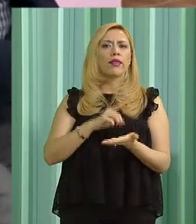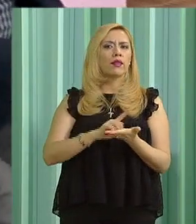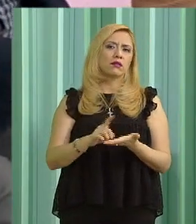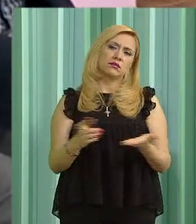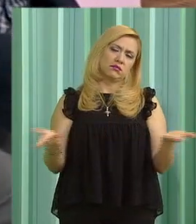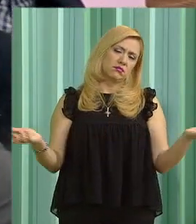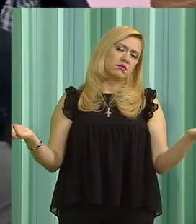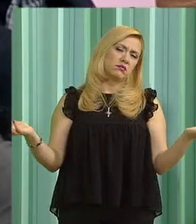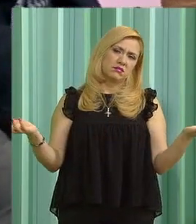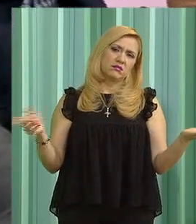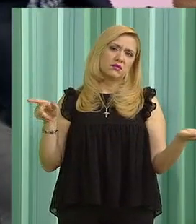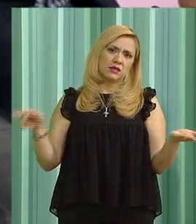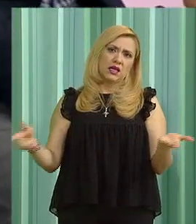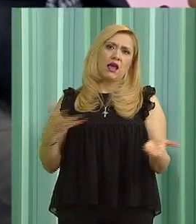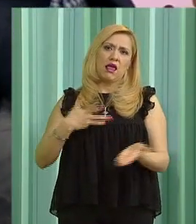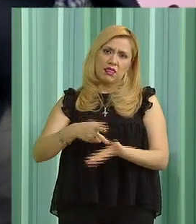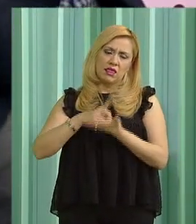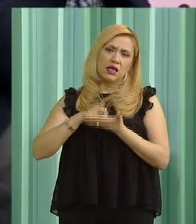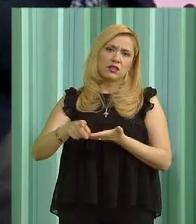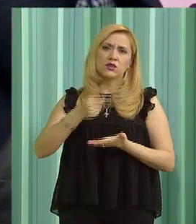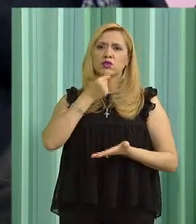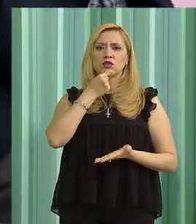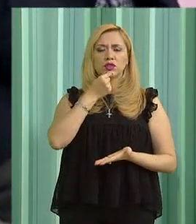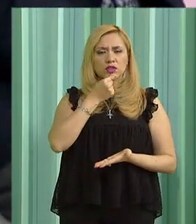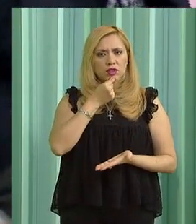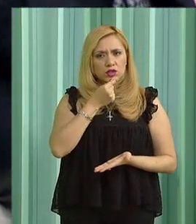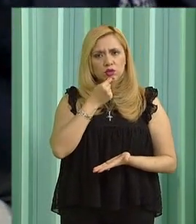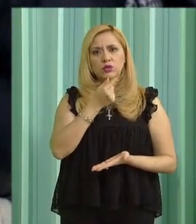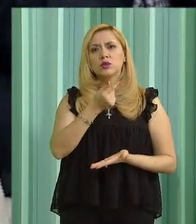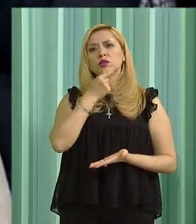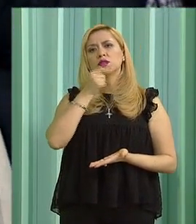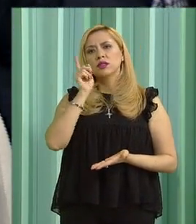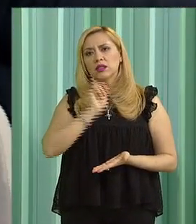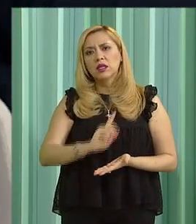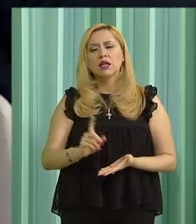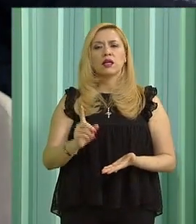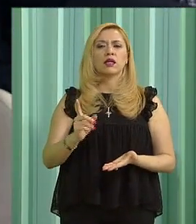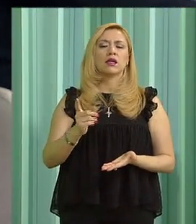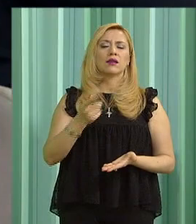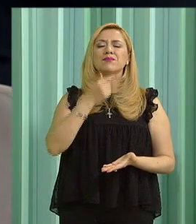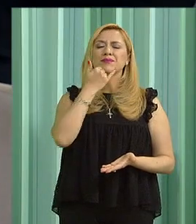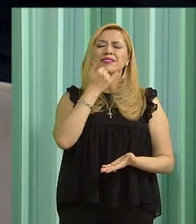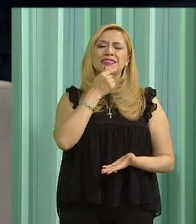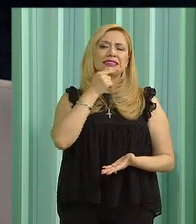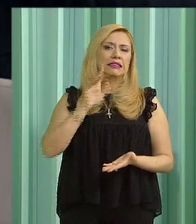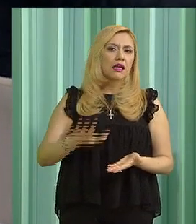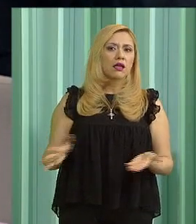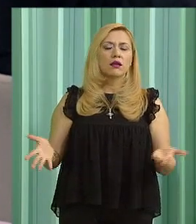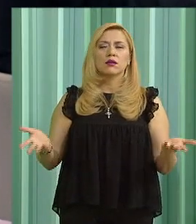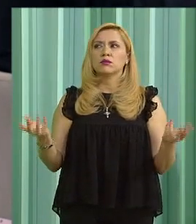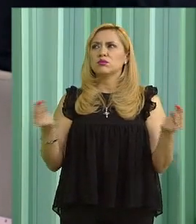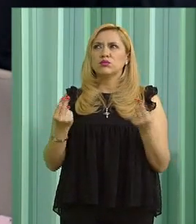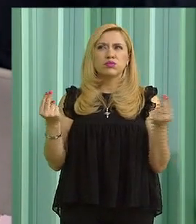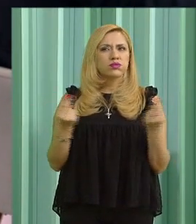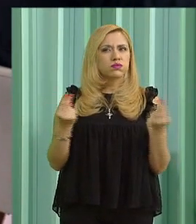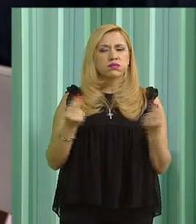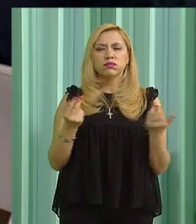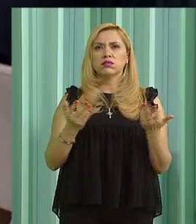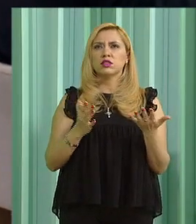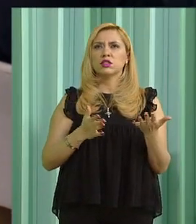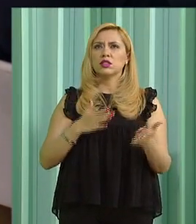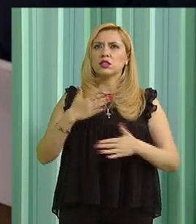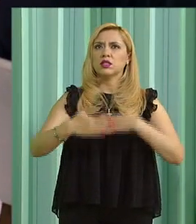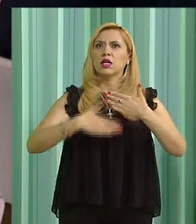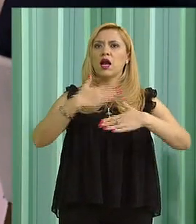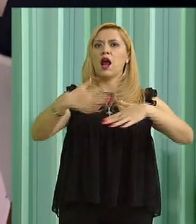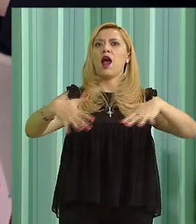niño que ha perdido este tipo de cuidados familiares, para que puedan tener una transición a un estado ya